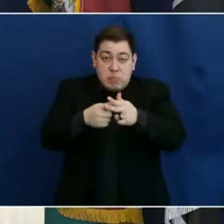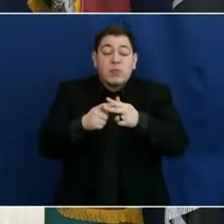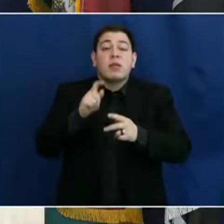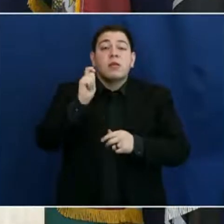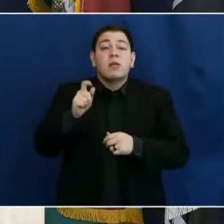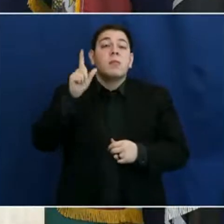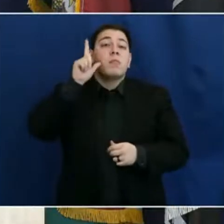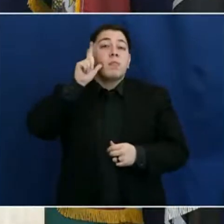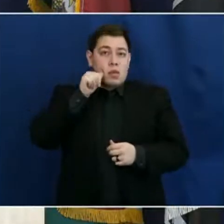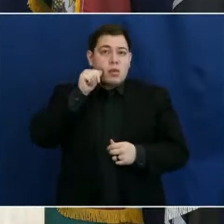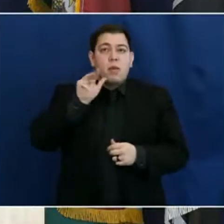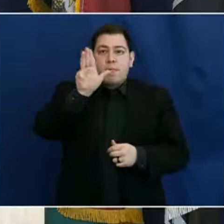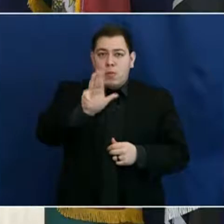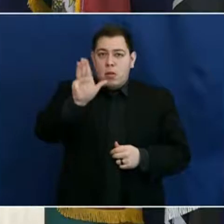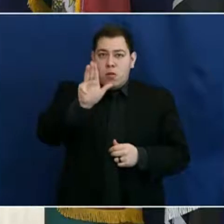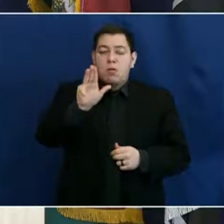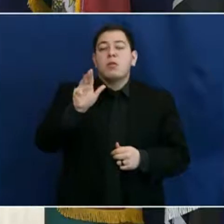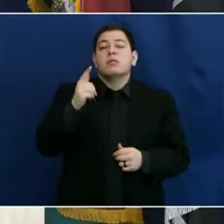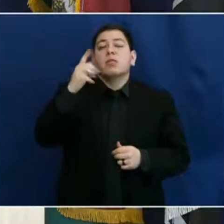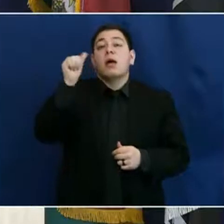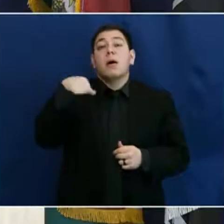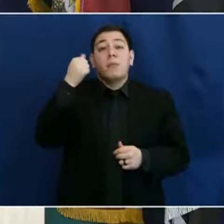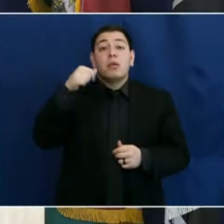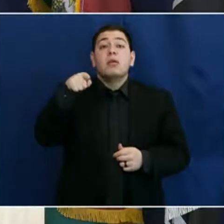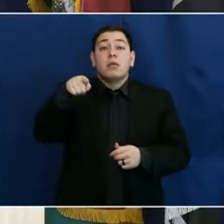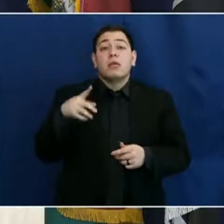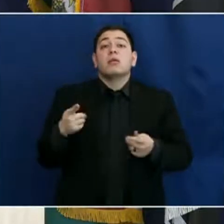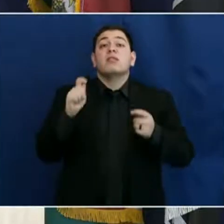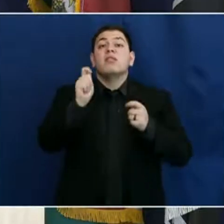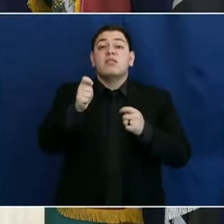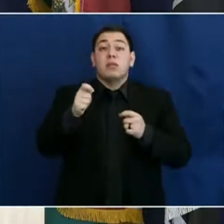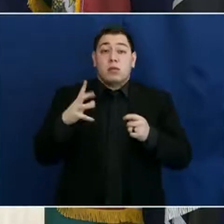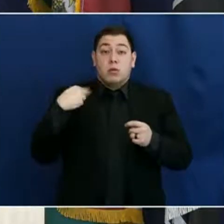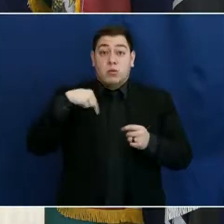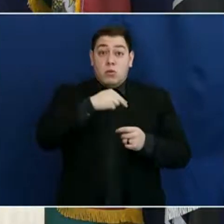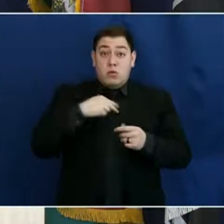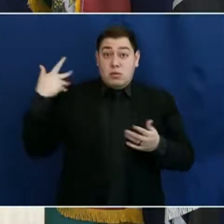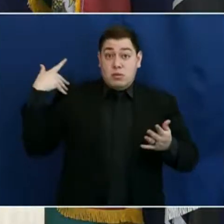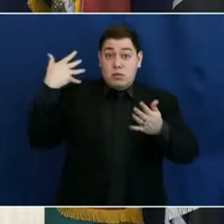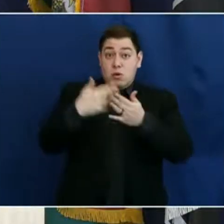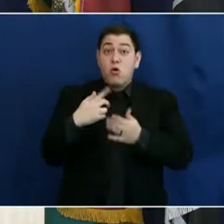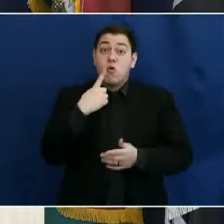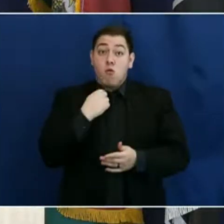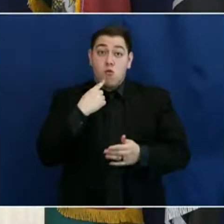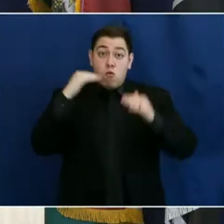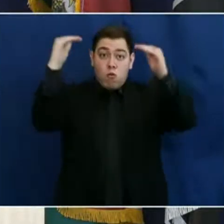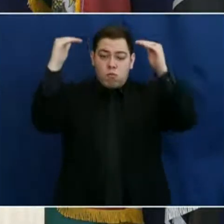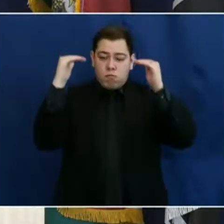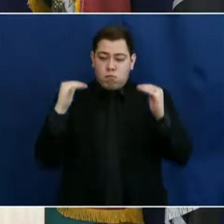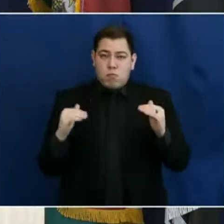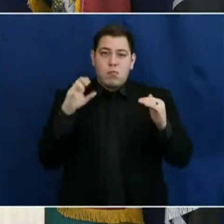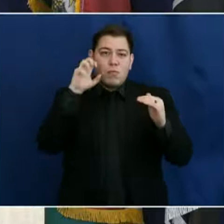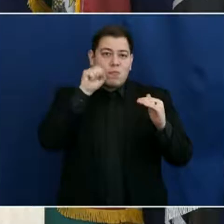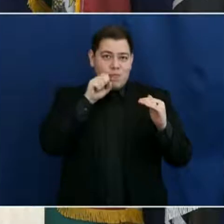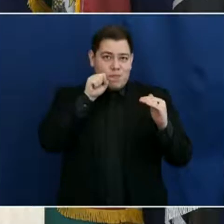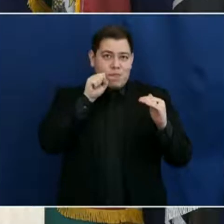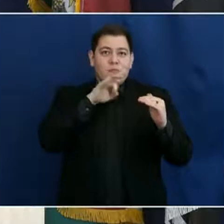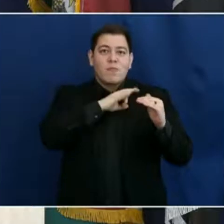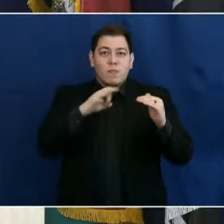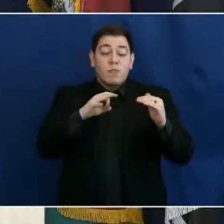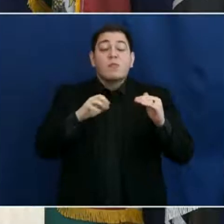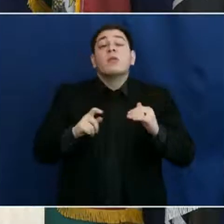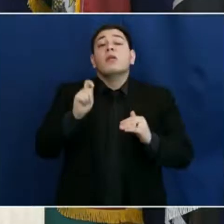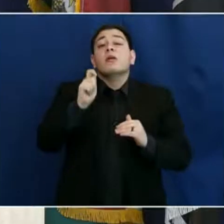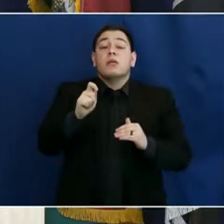condado avanza al nivel naranja. Estas son muy buenas noticias para todos nosotros del condado. Ustedes sigan con